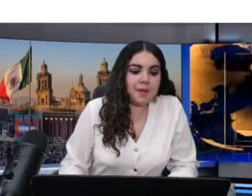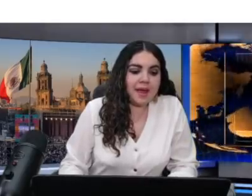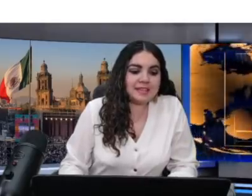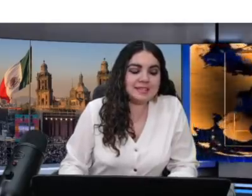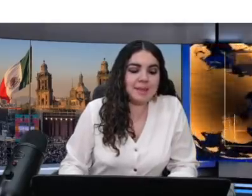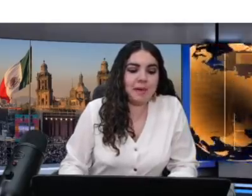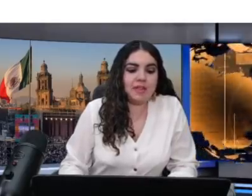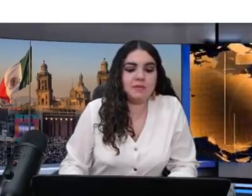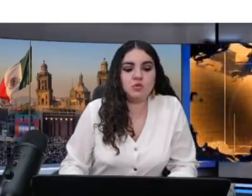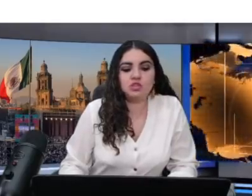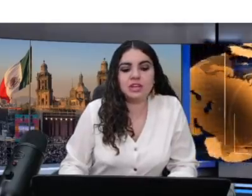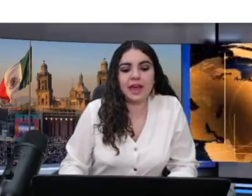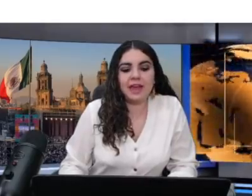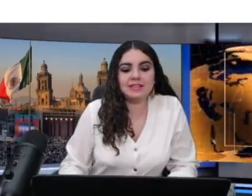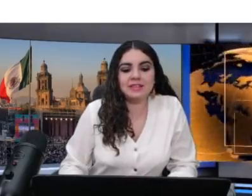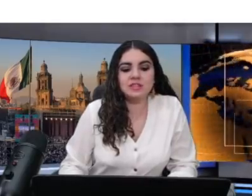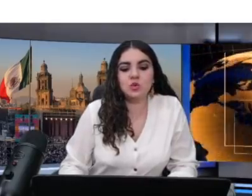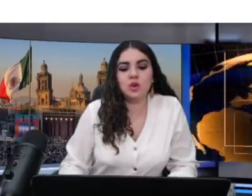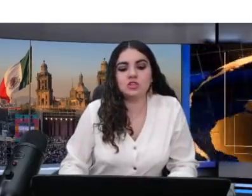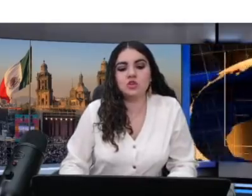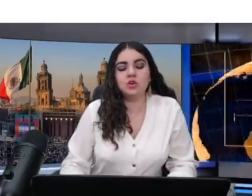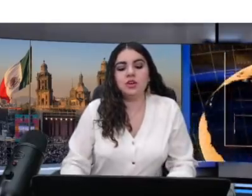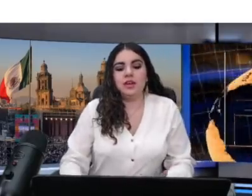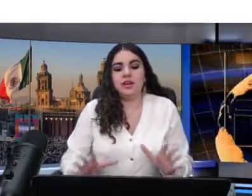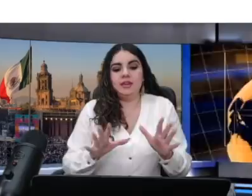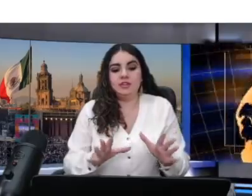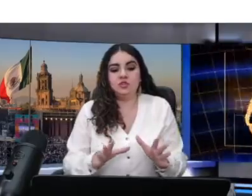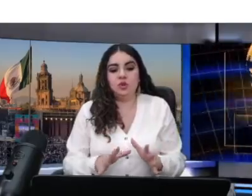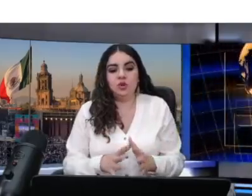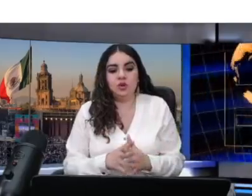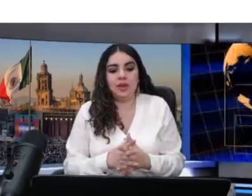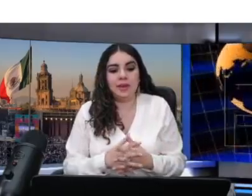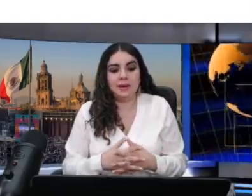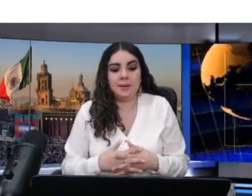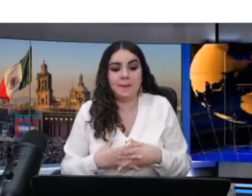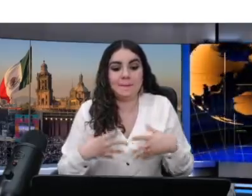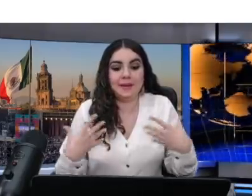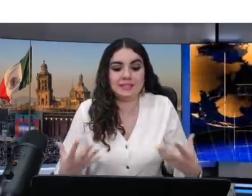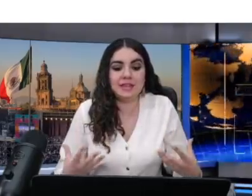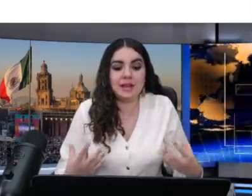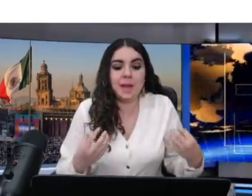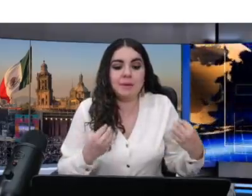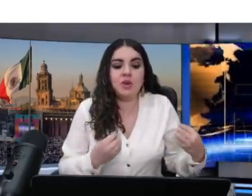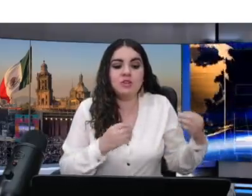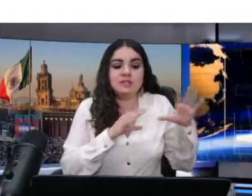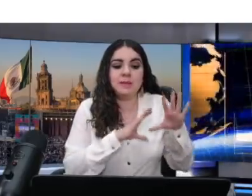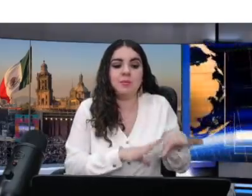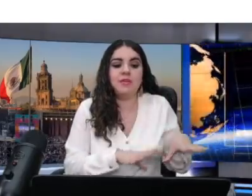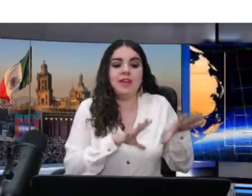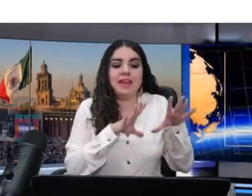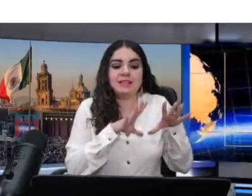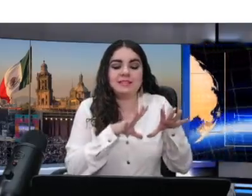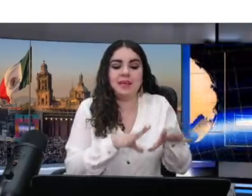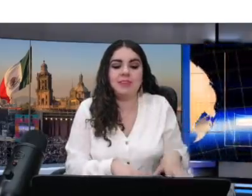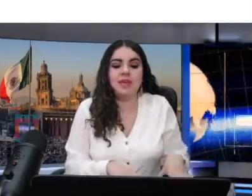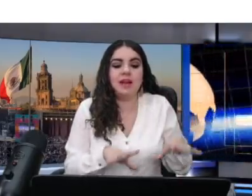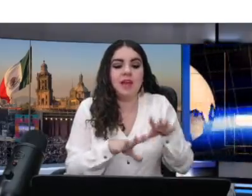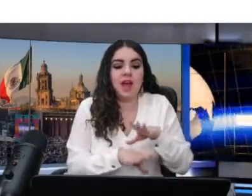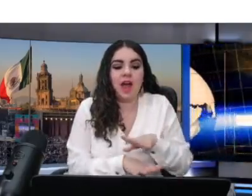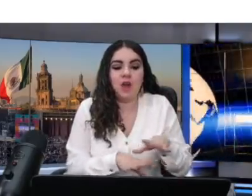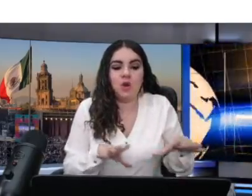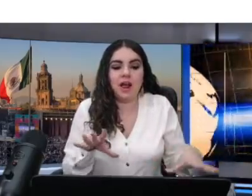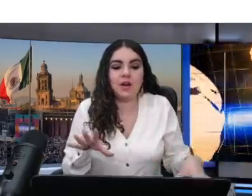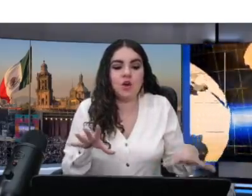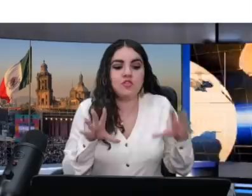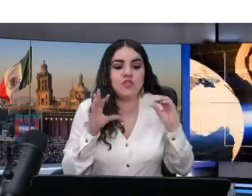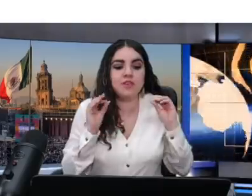Una nueva cepa del virus Zika está en circulación, esto en Brasil, pero se puede extender